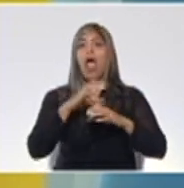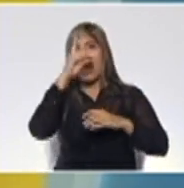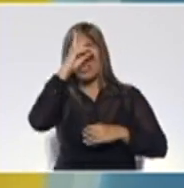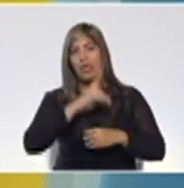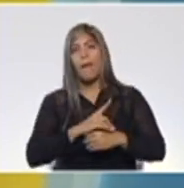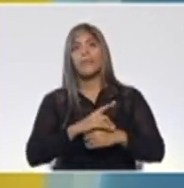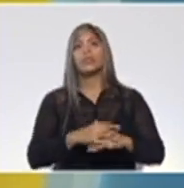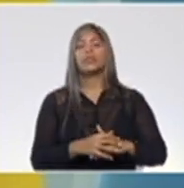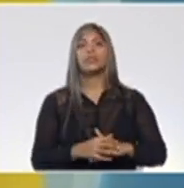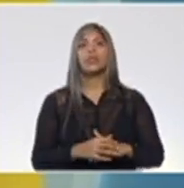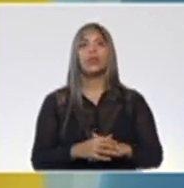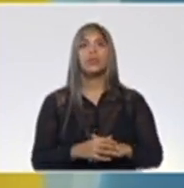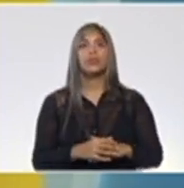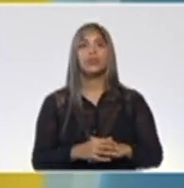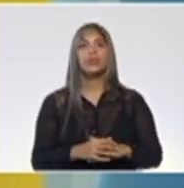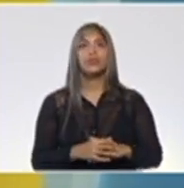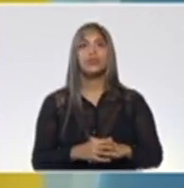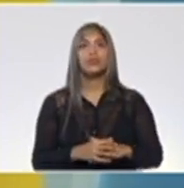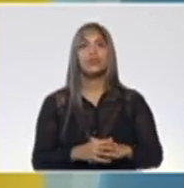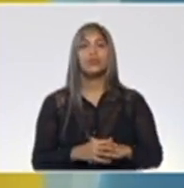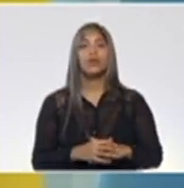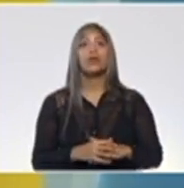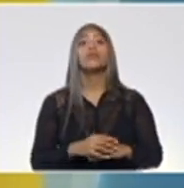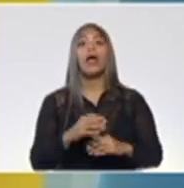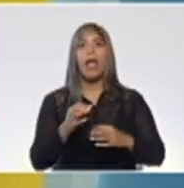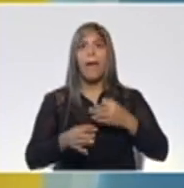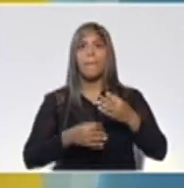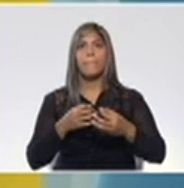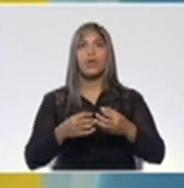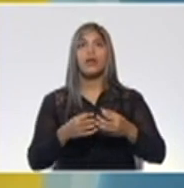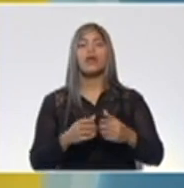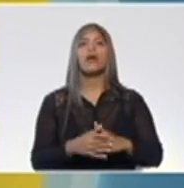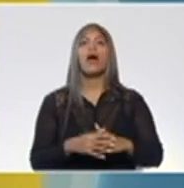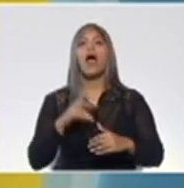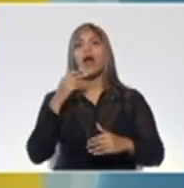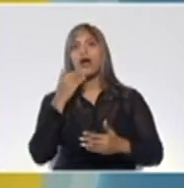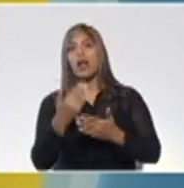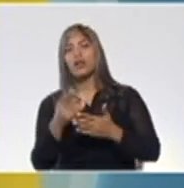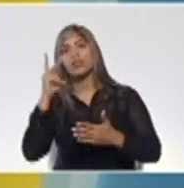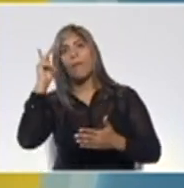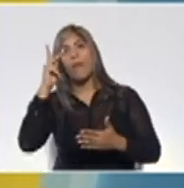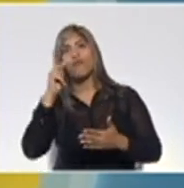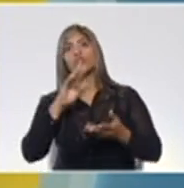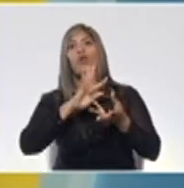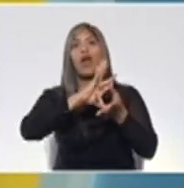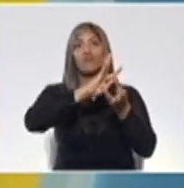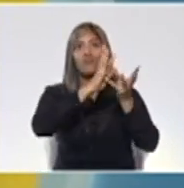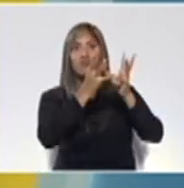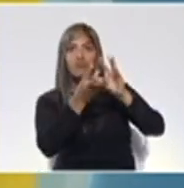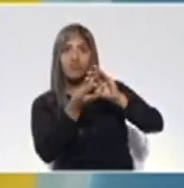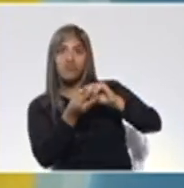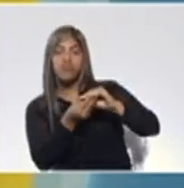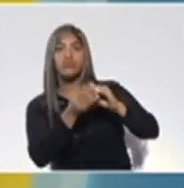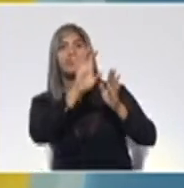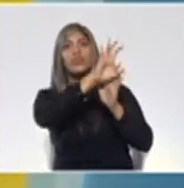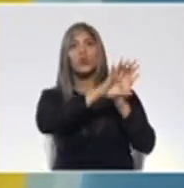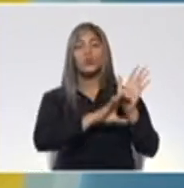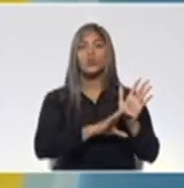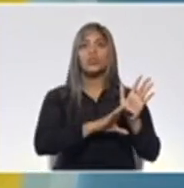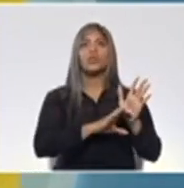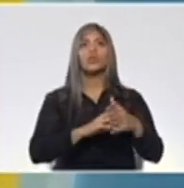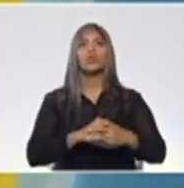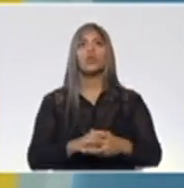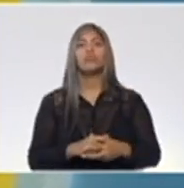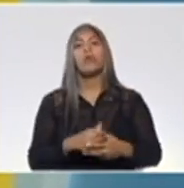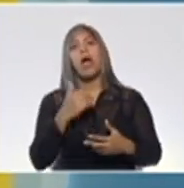educativas especiales y o discapacidad contarán, gracias a nuestras profesoras, con las recomendaciones, las adaptaciones curriculares y